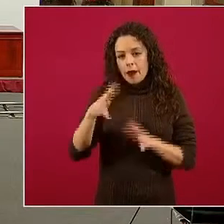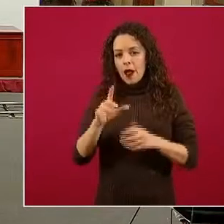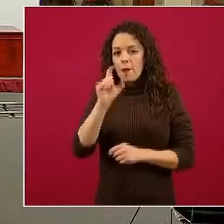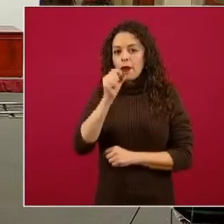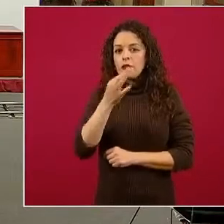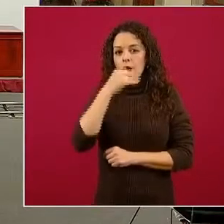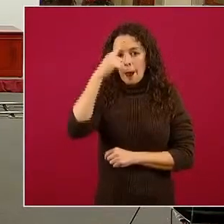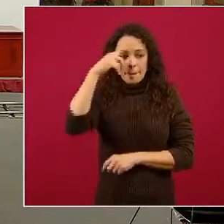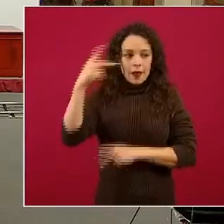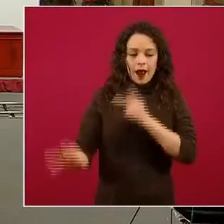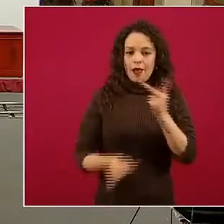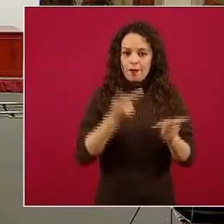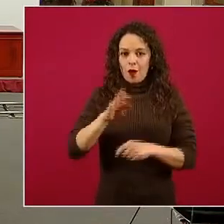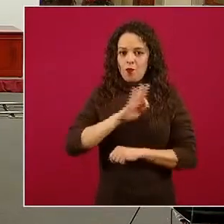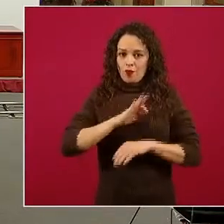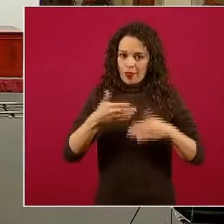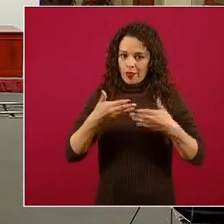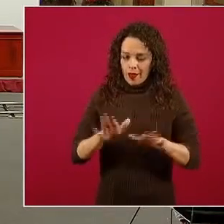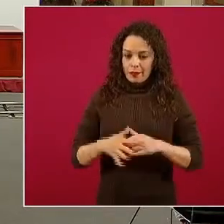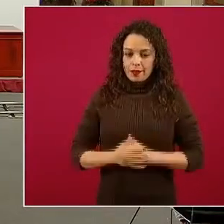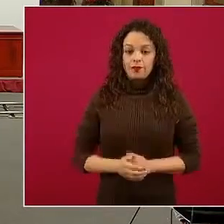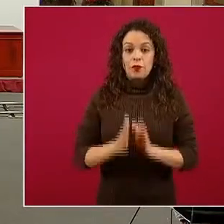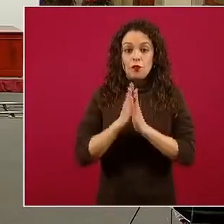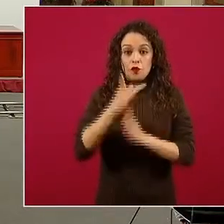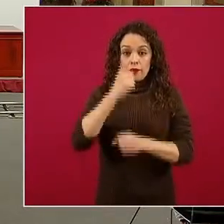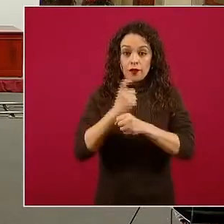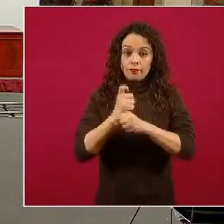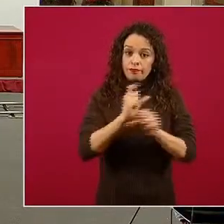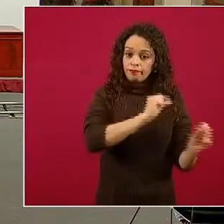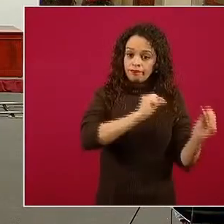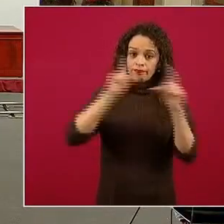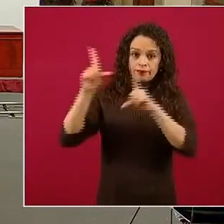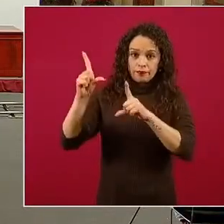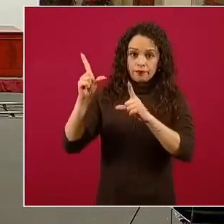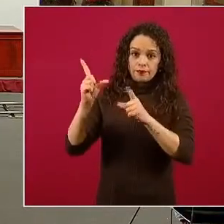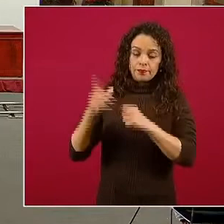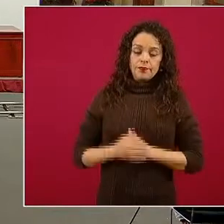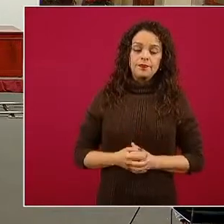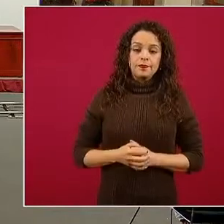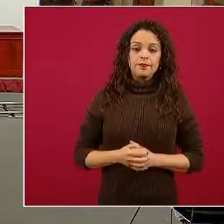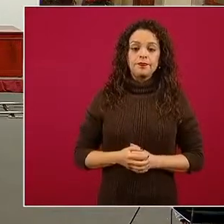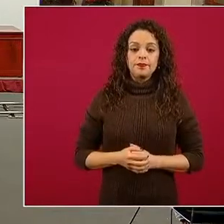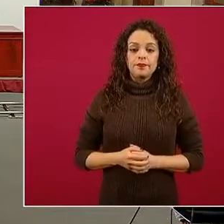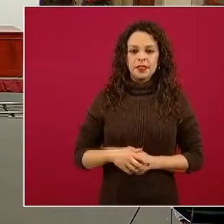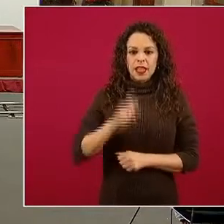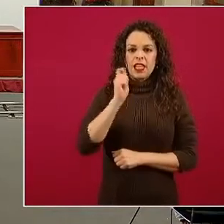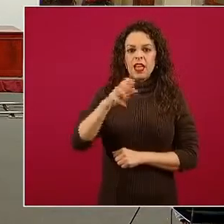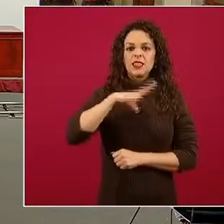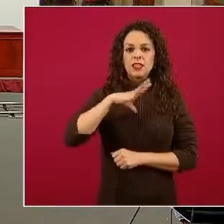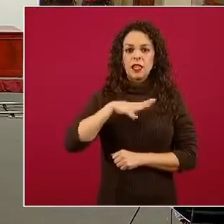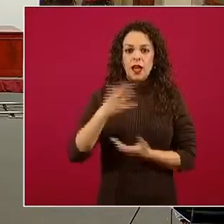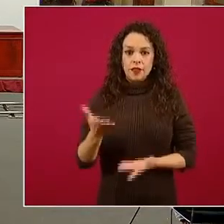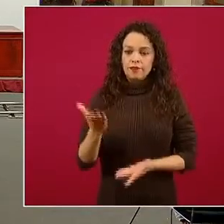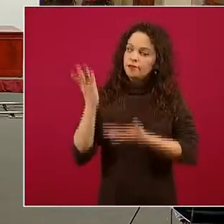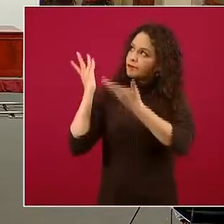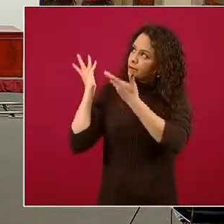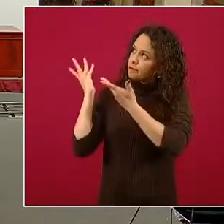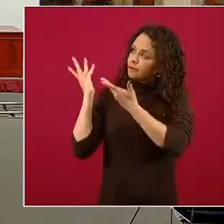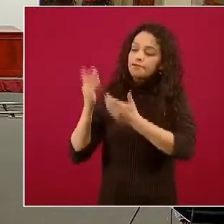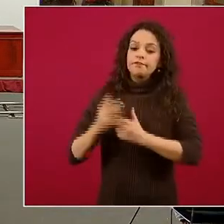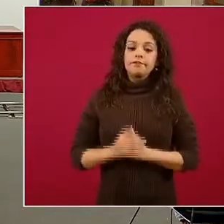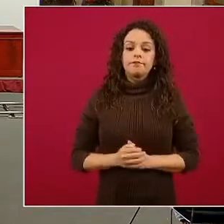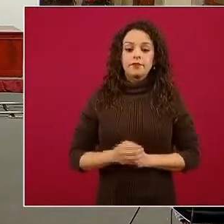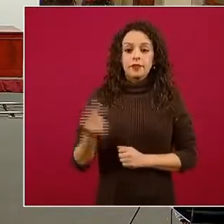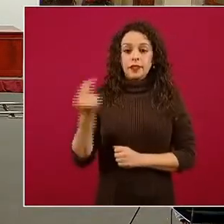comentarios. Si me pueden pasar la primera, por favor. Tenemos aquí, un